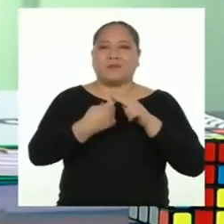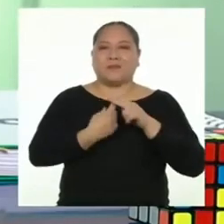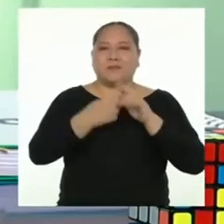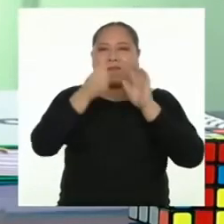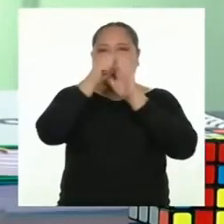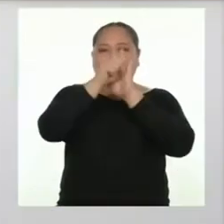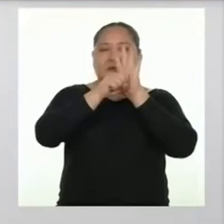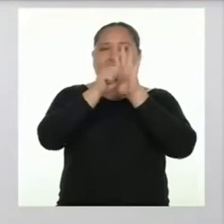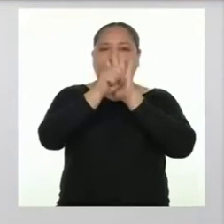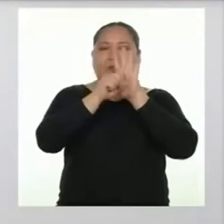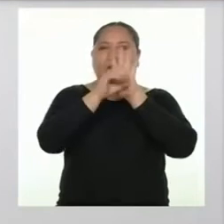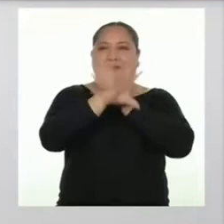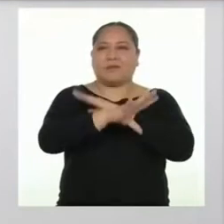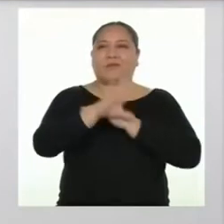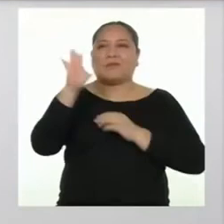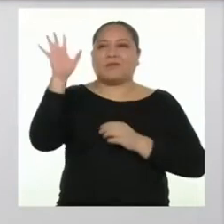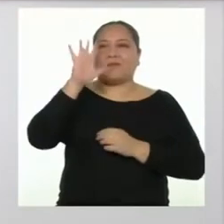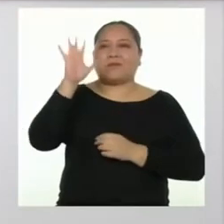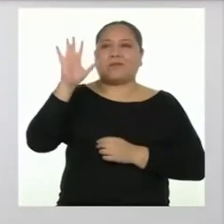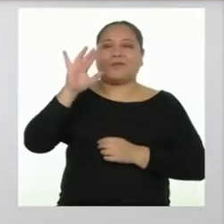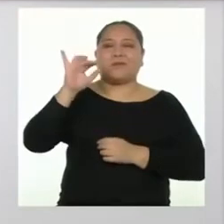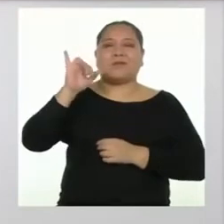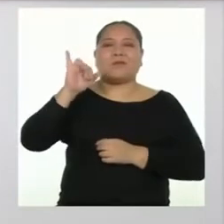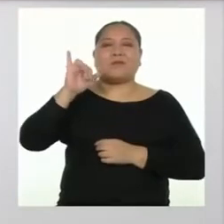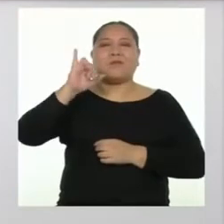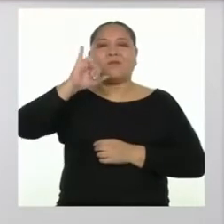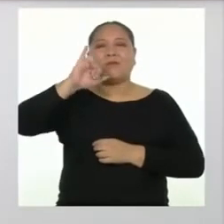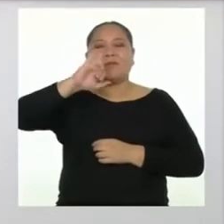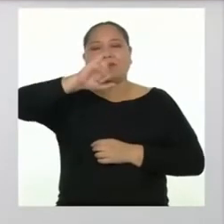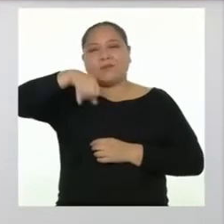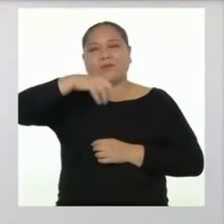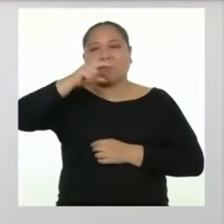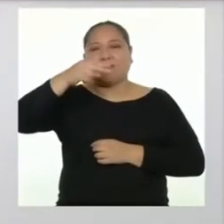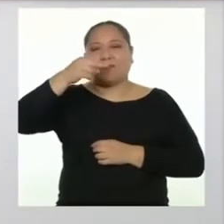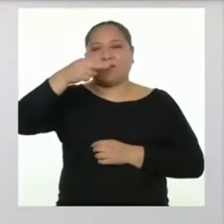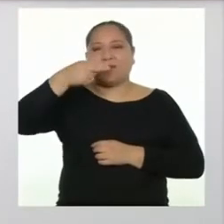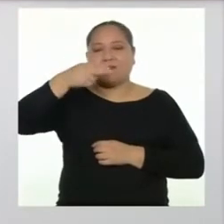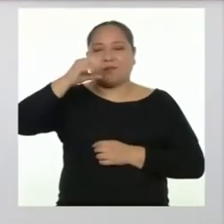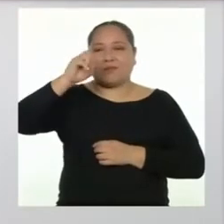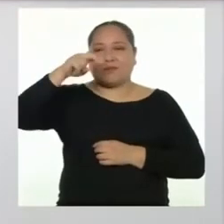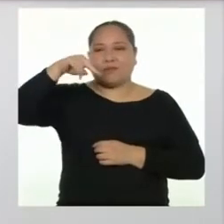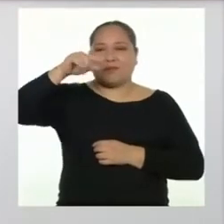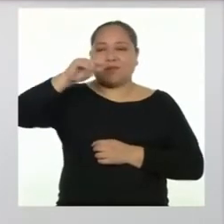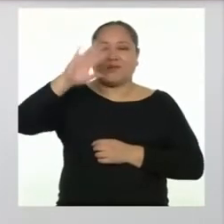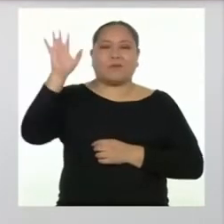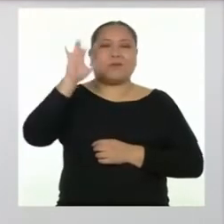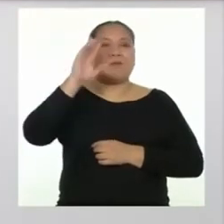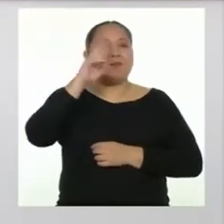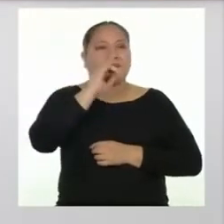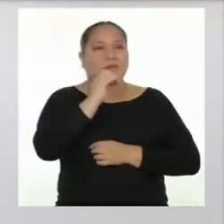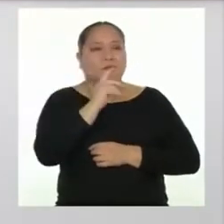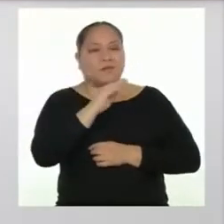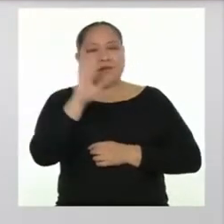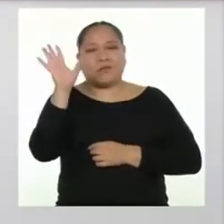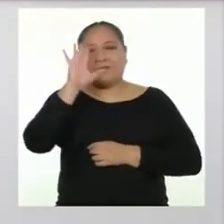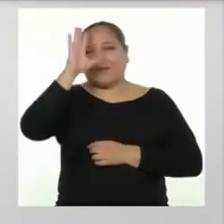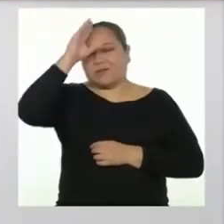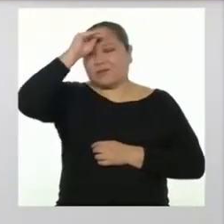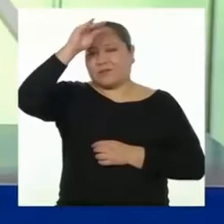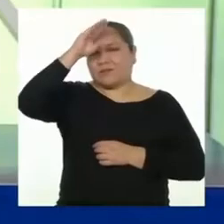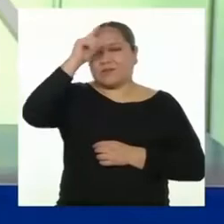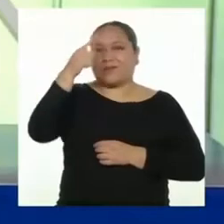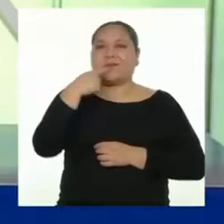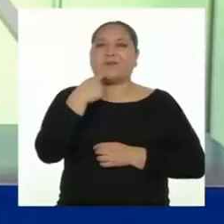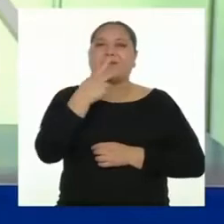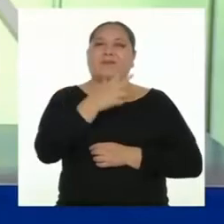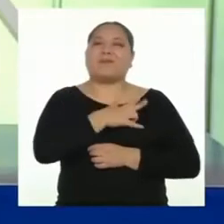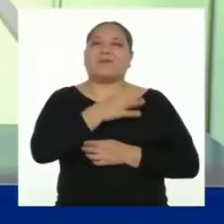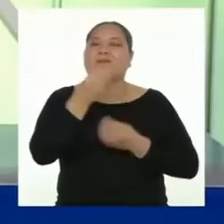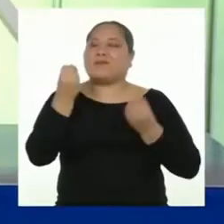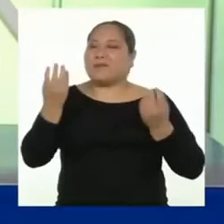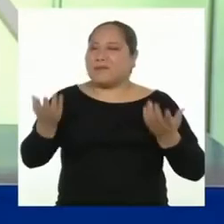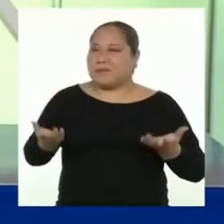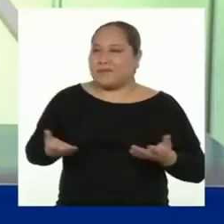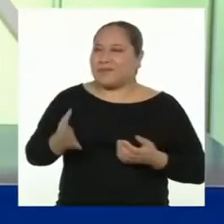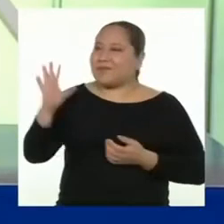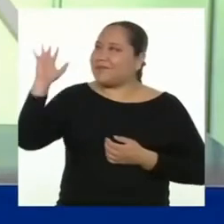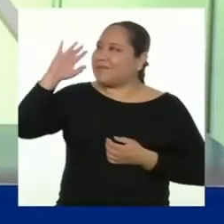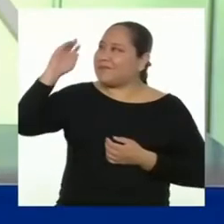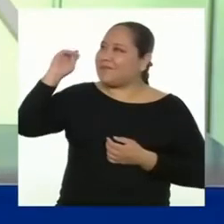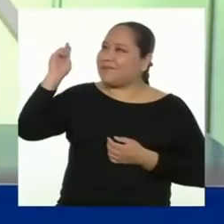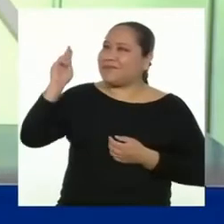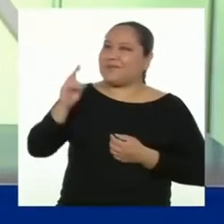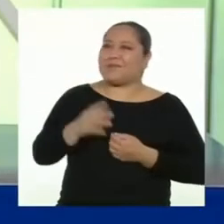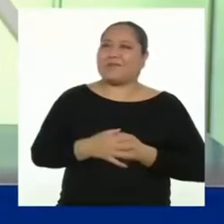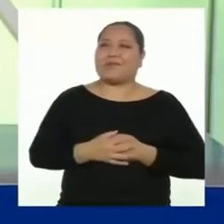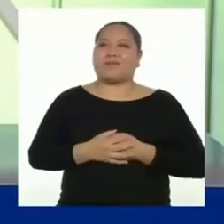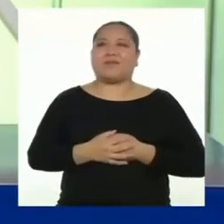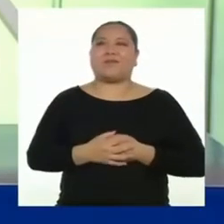Iniciando videollamada. Hola Jonathan, hola Rebot, hola chicas y chicos de tercero, ¿cómo están? ¡Hola,